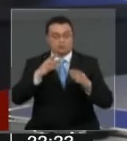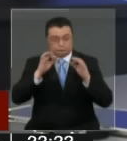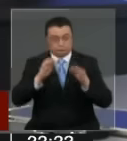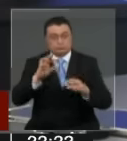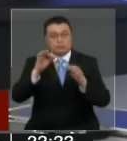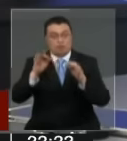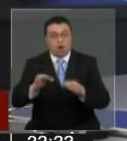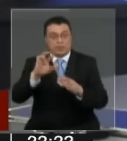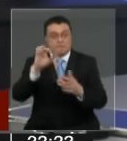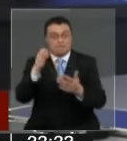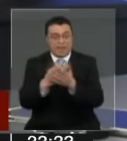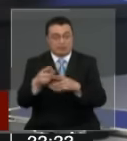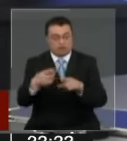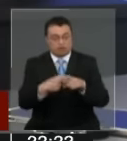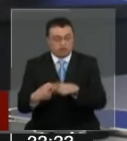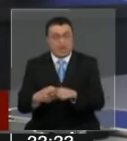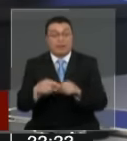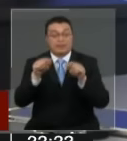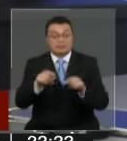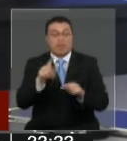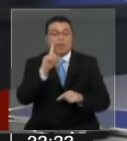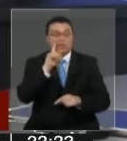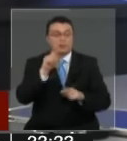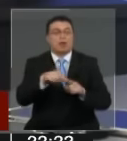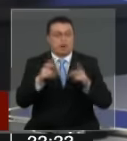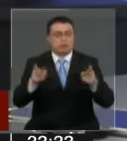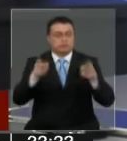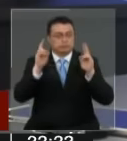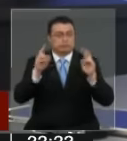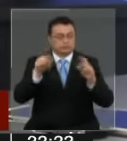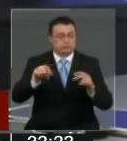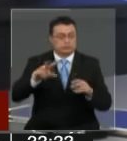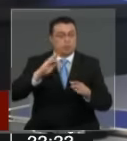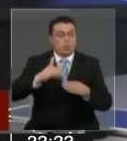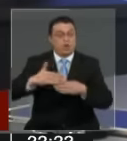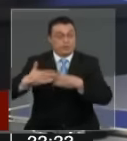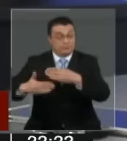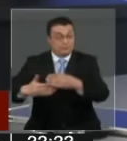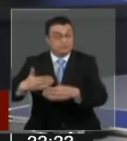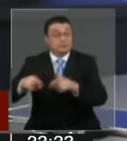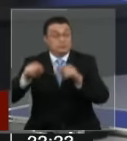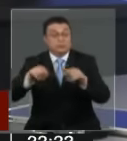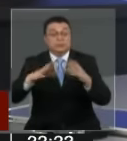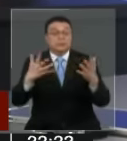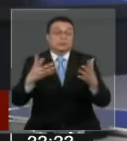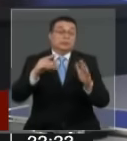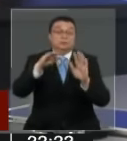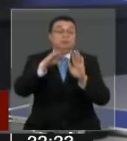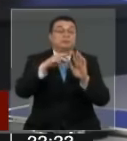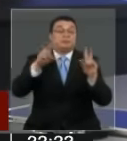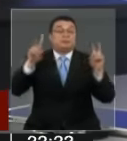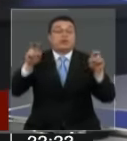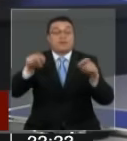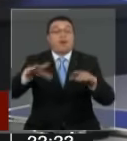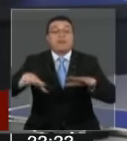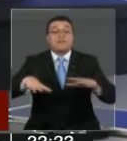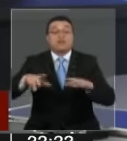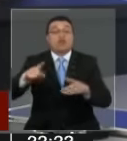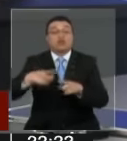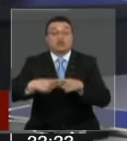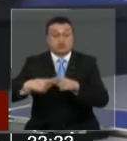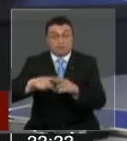social respecto de todos los actores y teniendo mucha legitimidad a las causas que está llevando adelante lo que hoy día podríamos llamar el movimiento social de Chiloé,